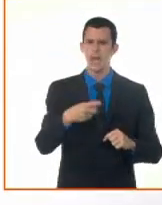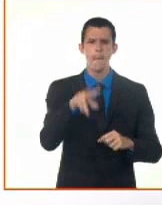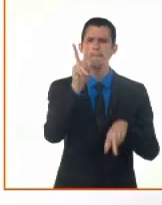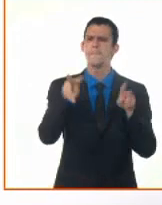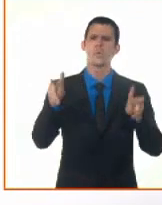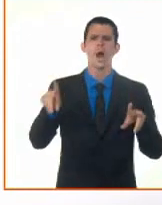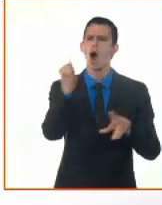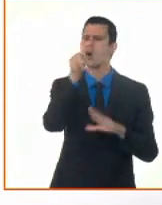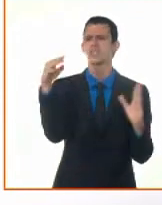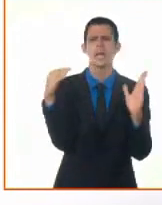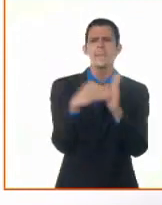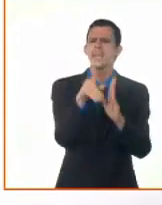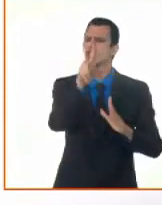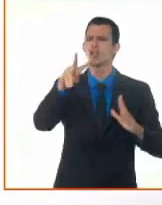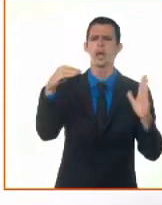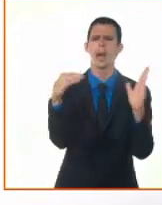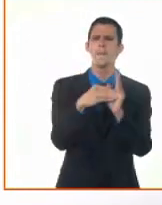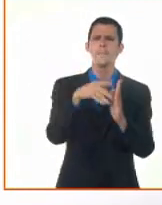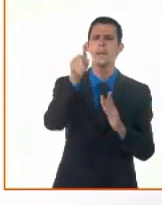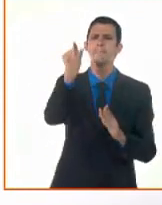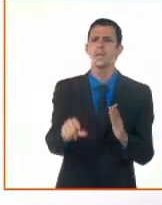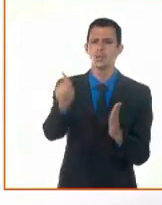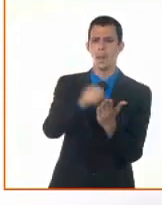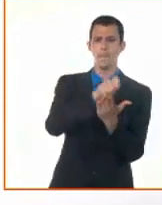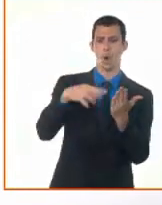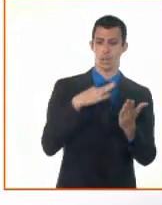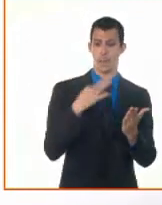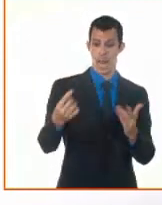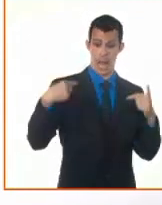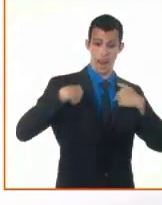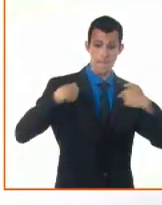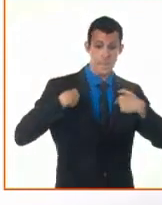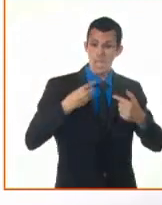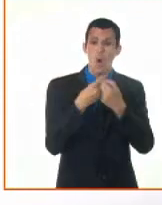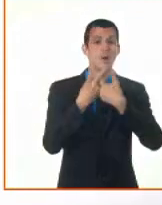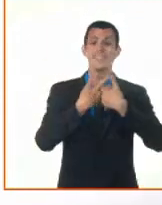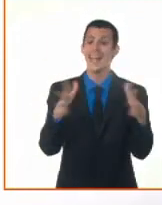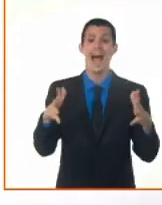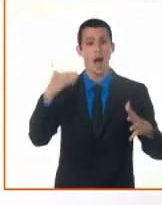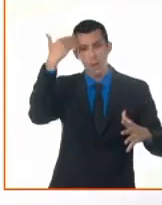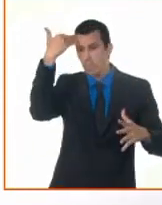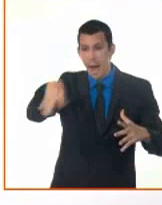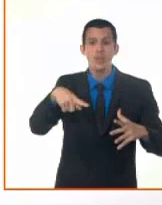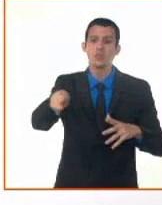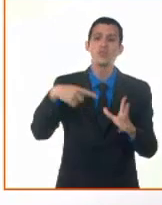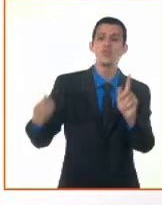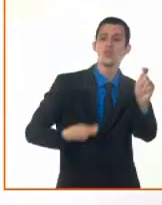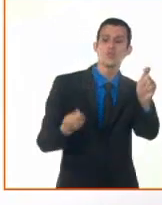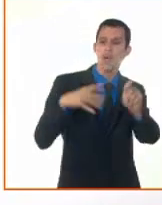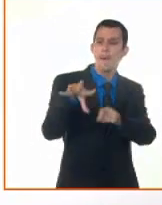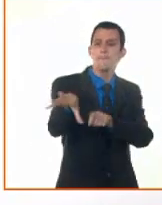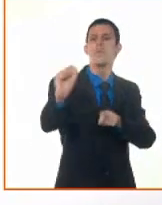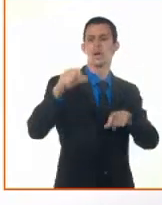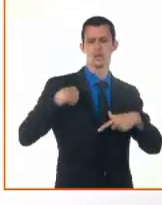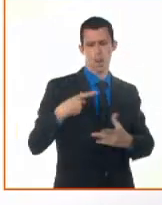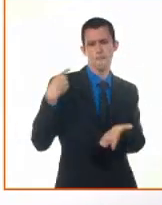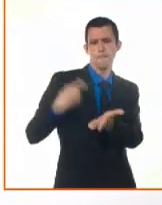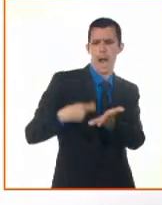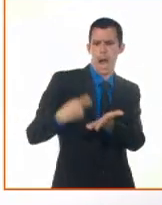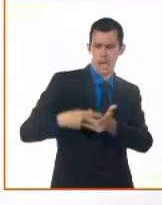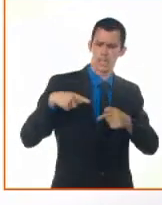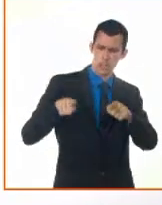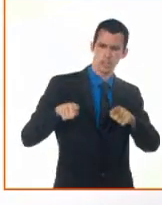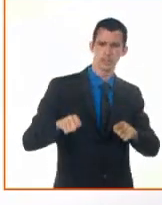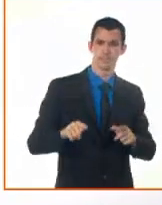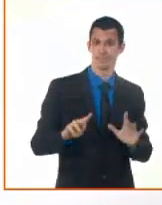eso es un delito grave si se trató de interferir las elecciones el asalto es Capitolio hay mucha expectativa con esto